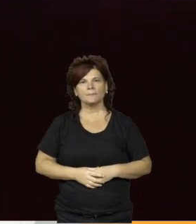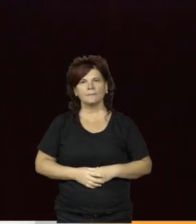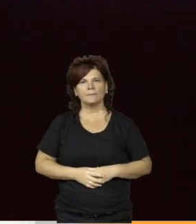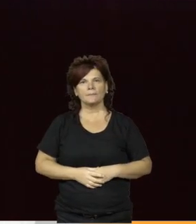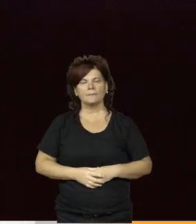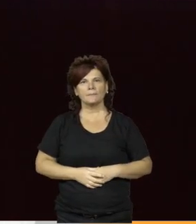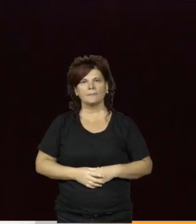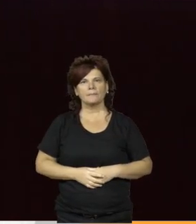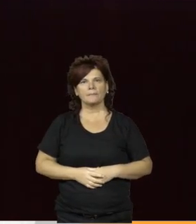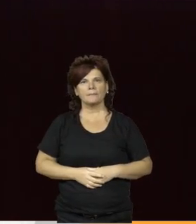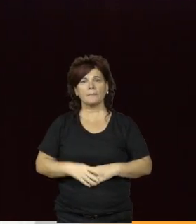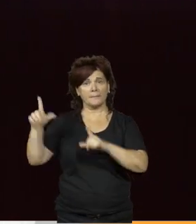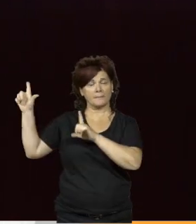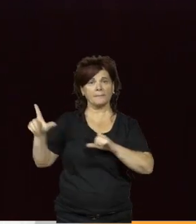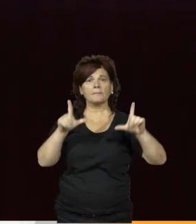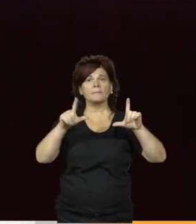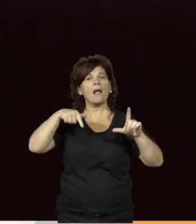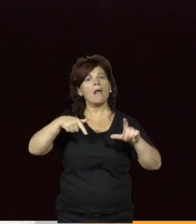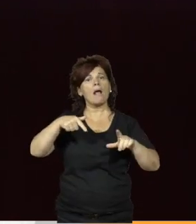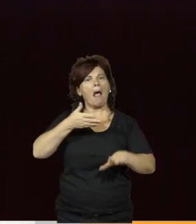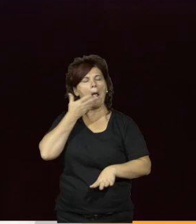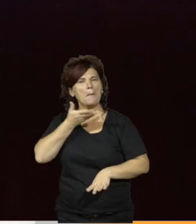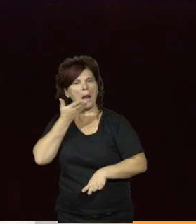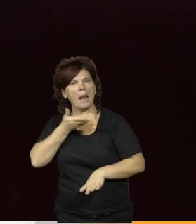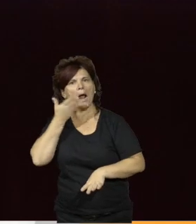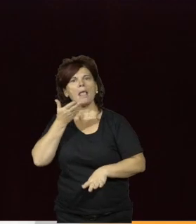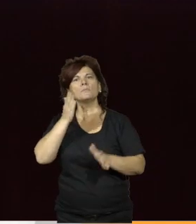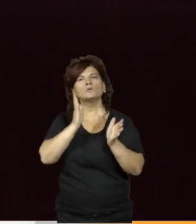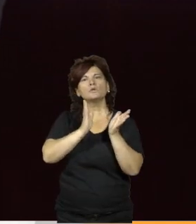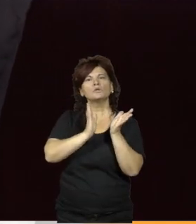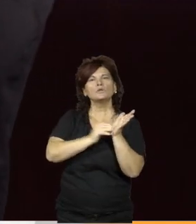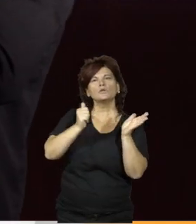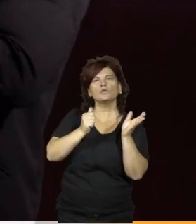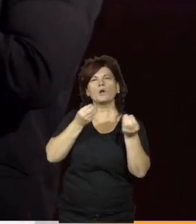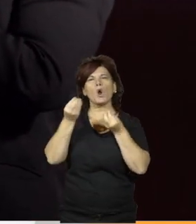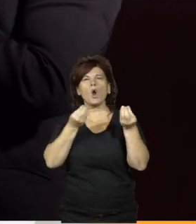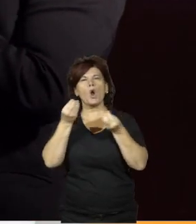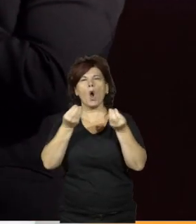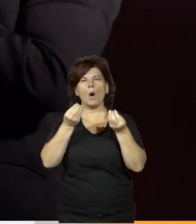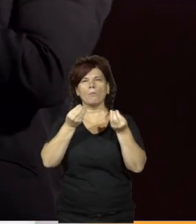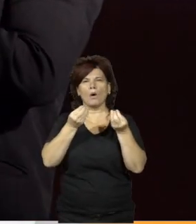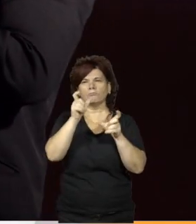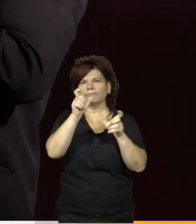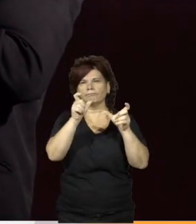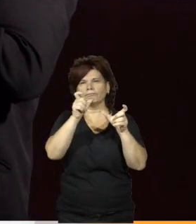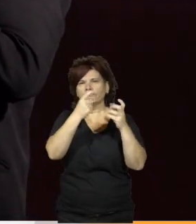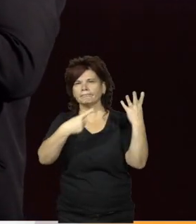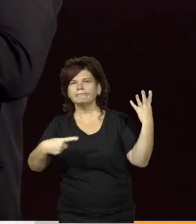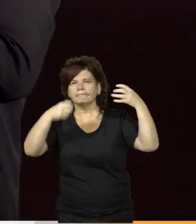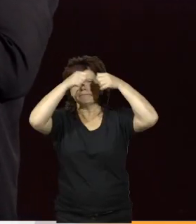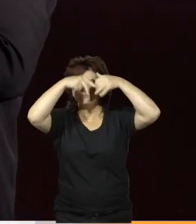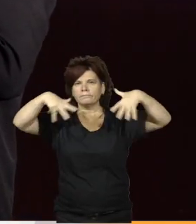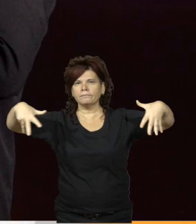A ver si funciona. Hablaremos sobre todo cómo está compuesto el organigrama de